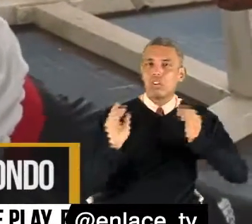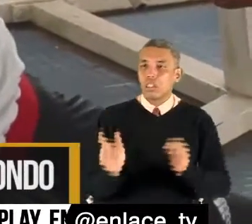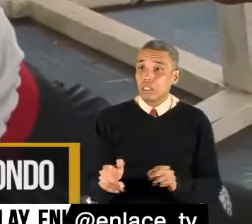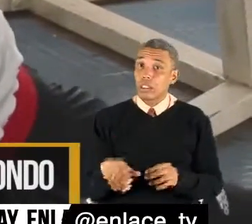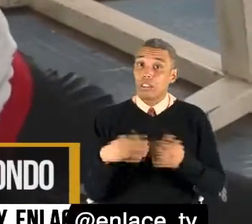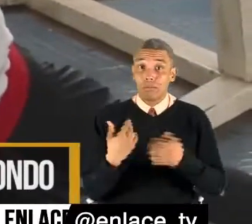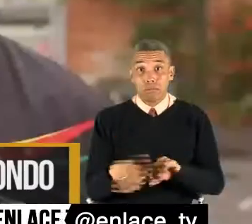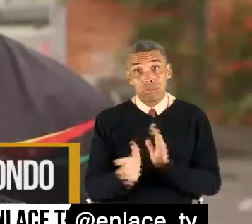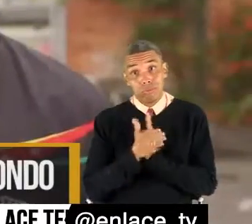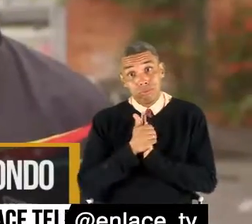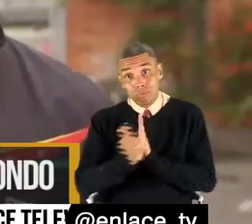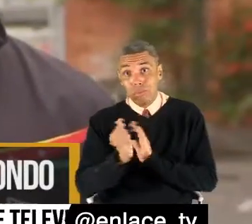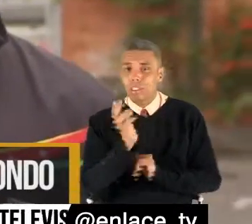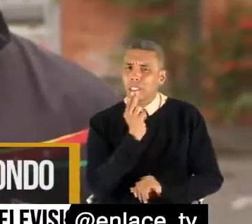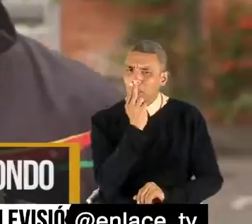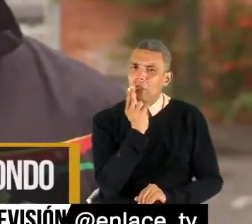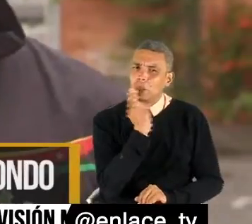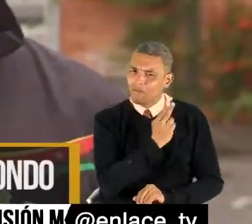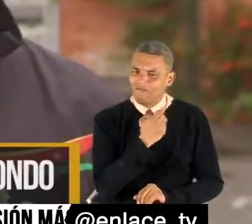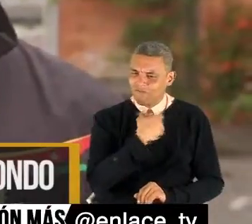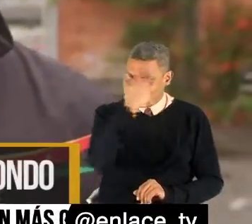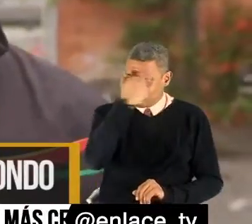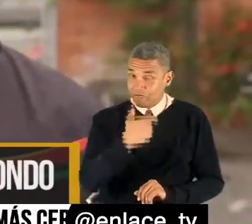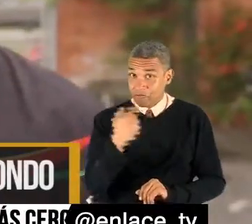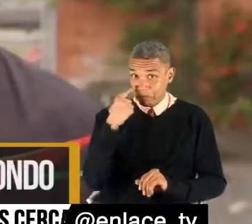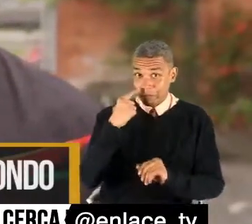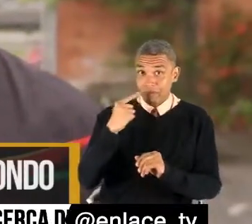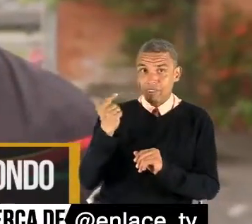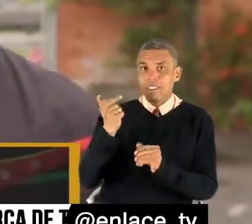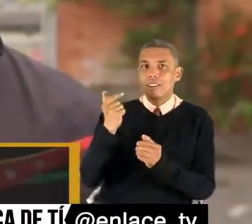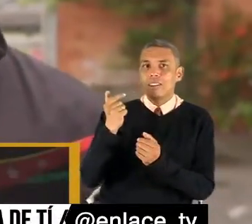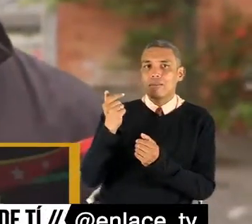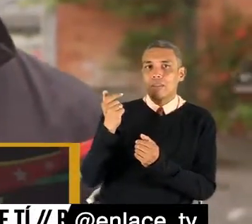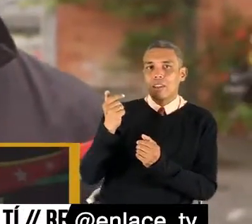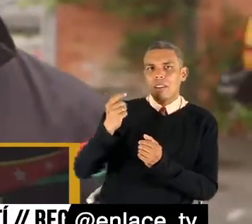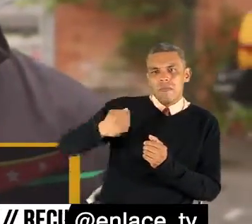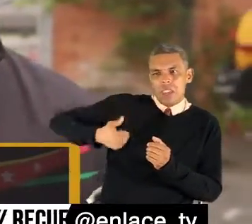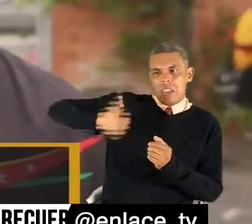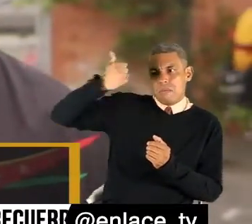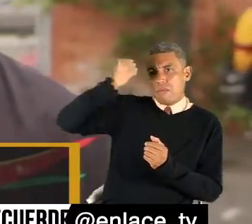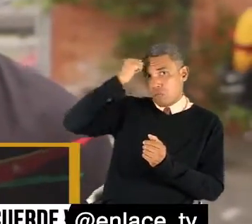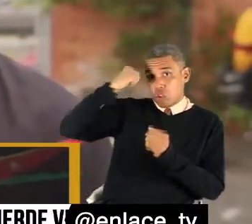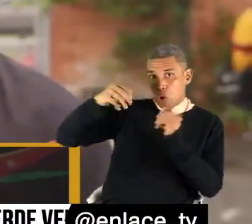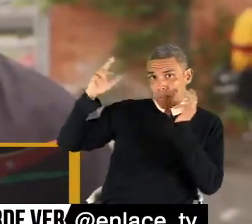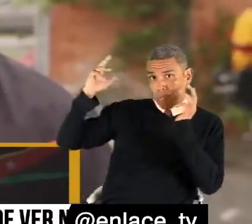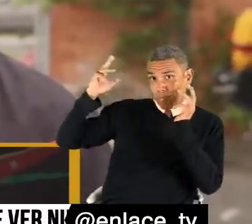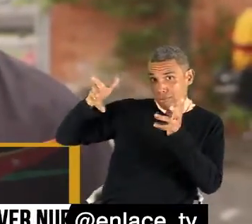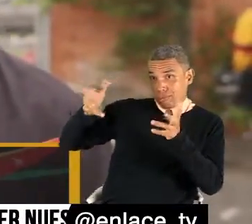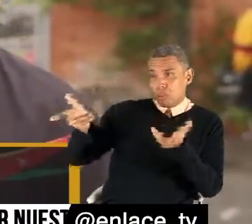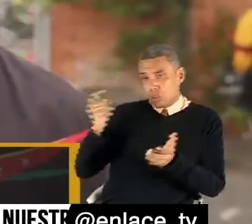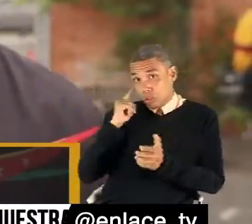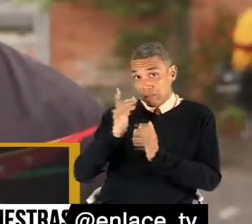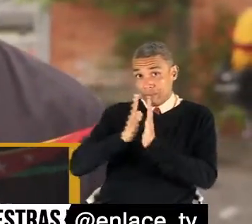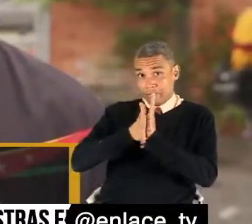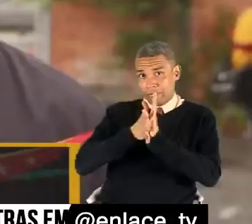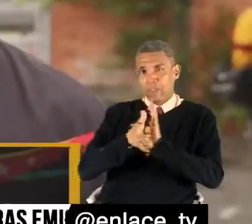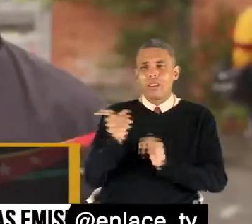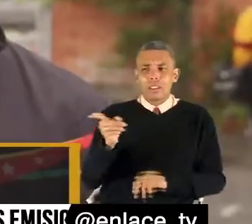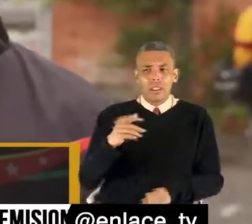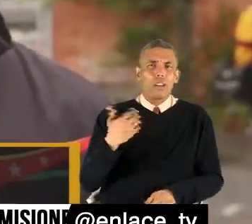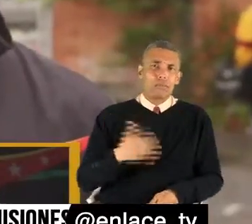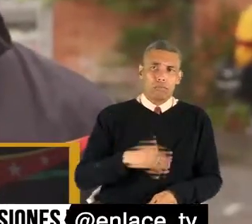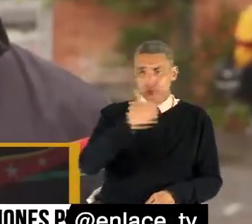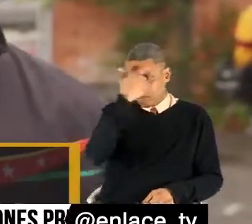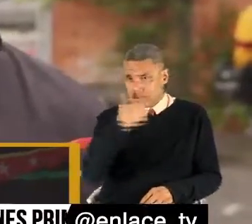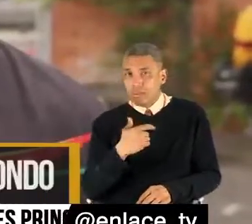y compromiso. Es una chica que ya el año pasado estuvo llamada a Selección Colombia, que este año nuevamente se le